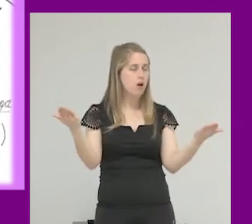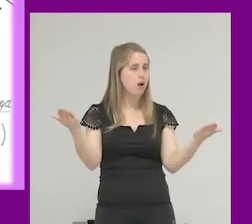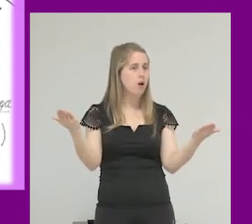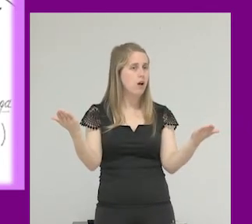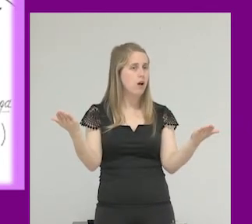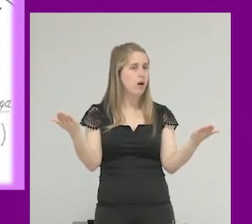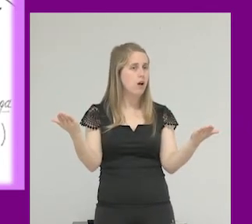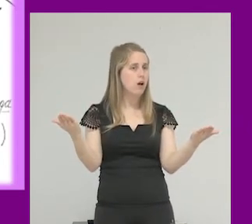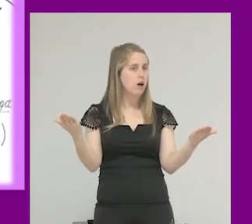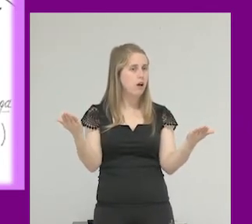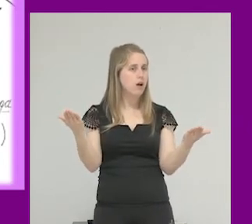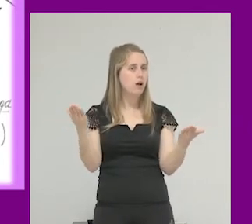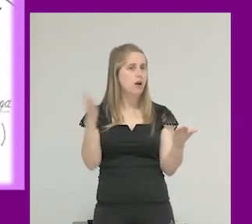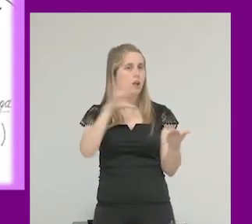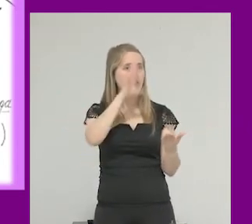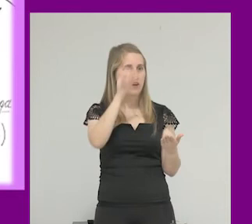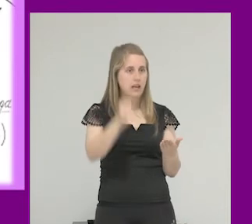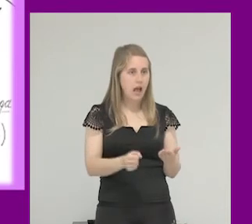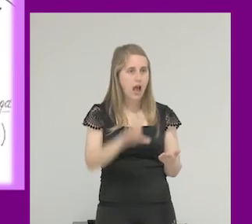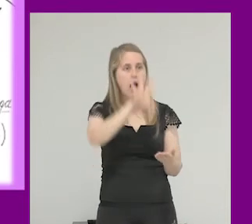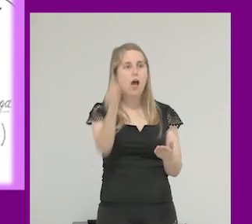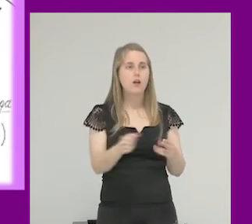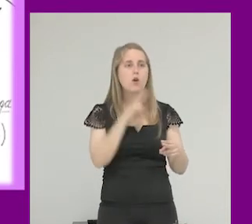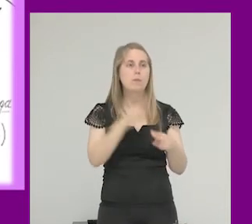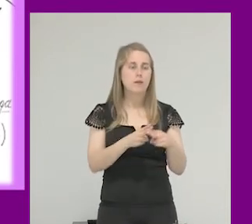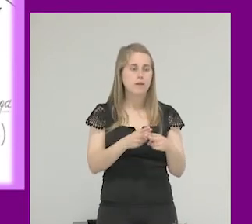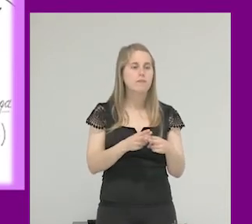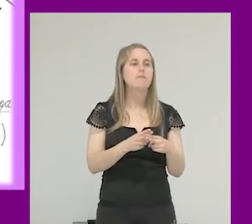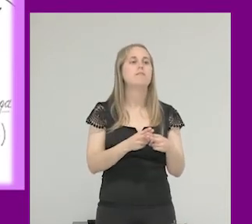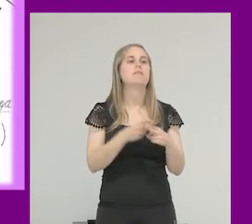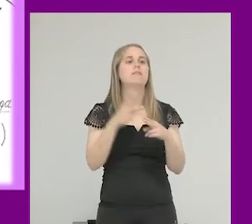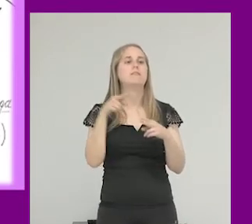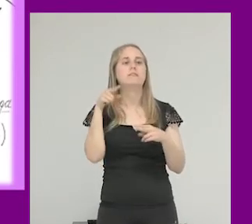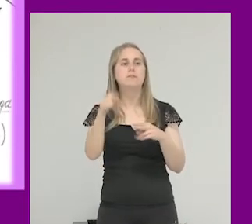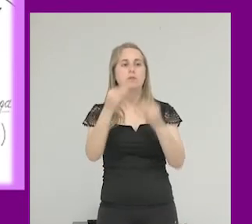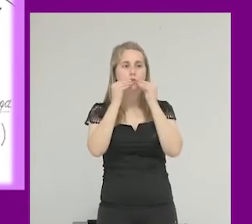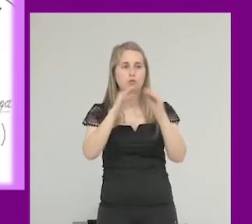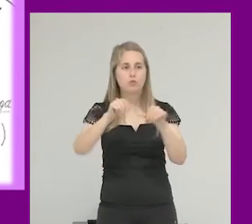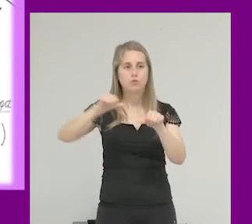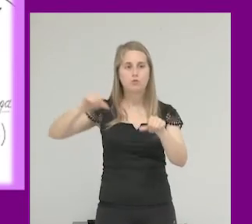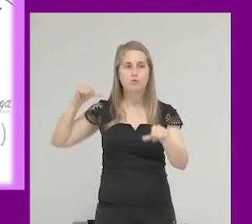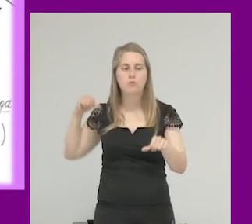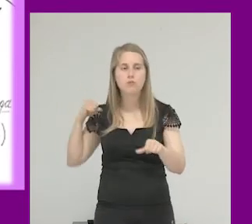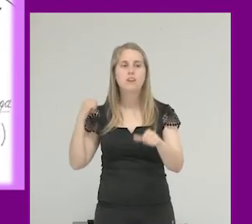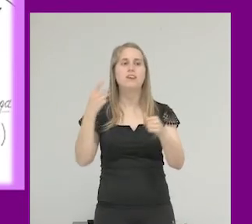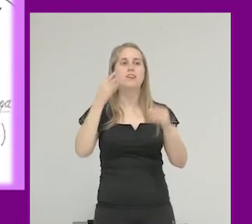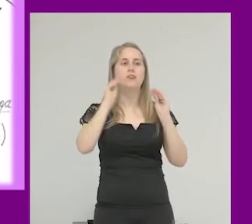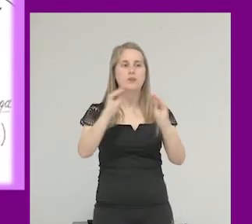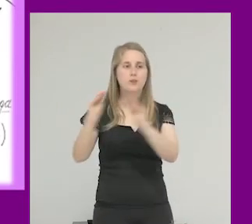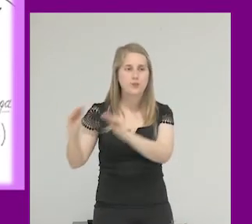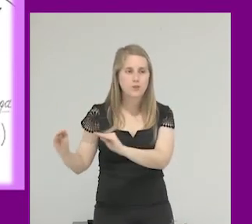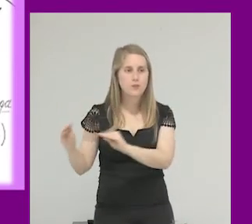Moriones. Que tu legado y tus deseos de relacionarnos con respeto, buen trato y reciprocidad nos acompañen